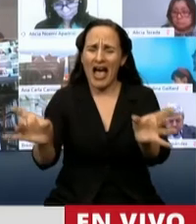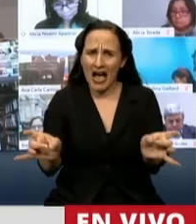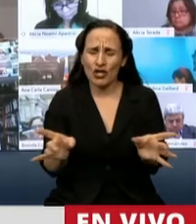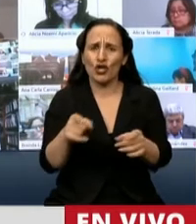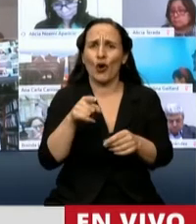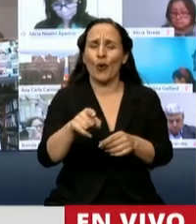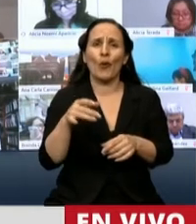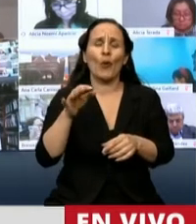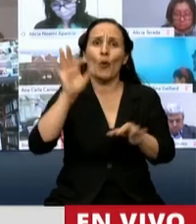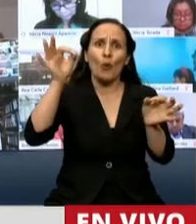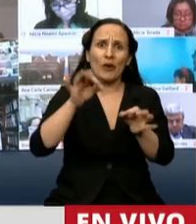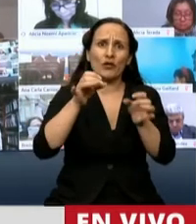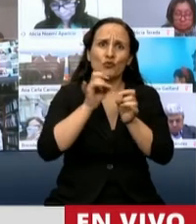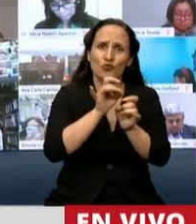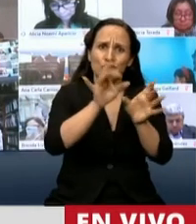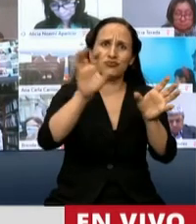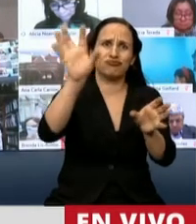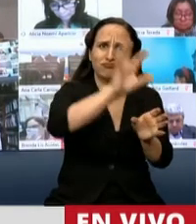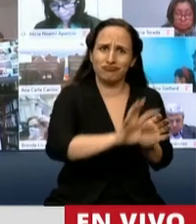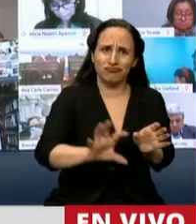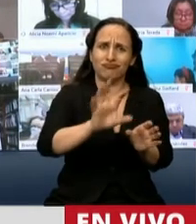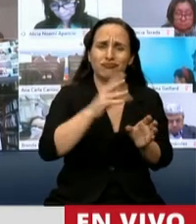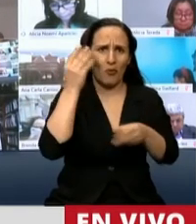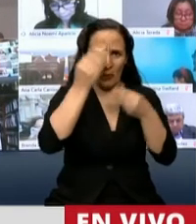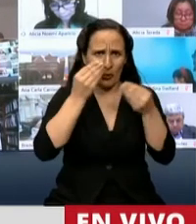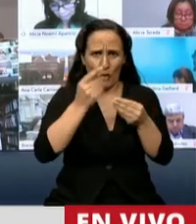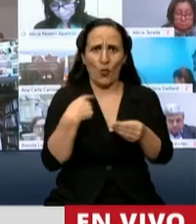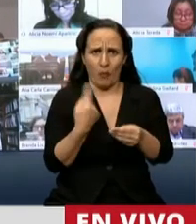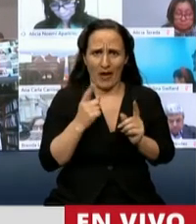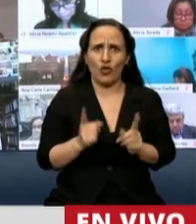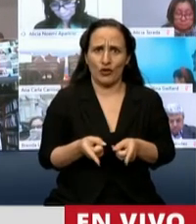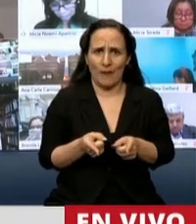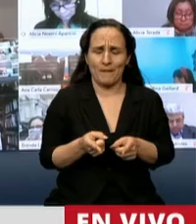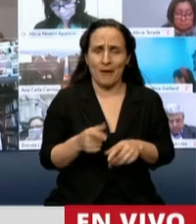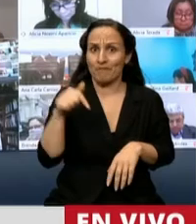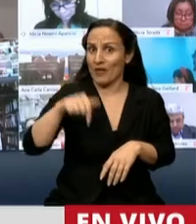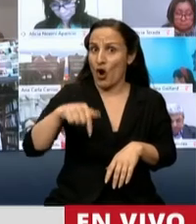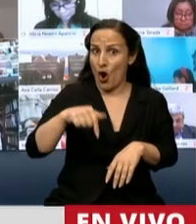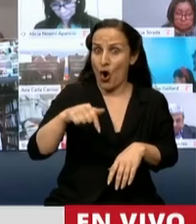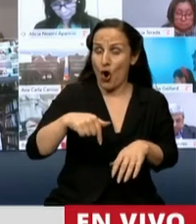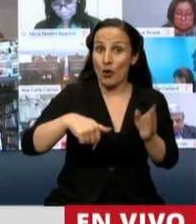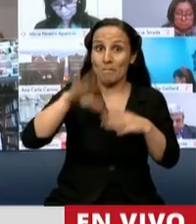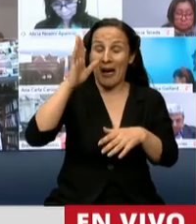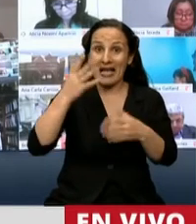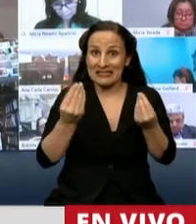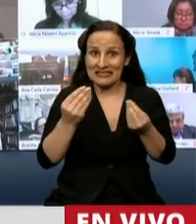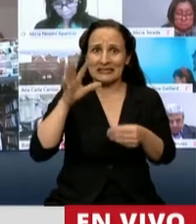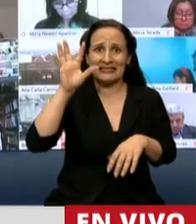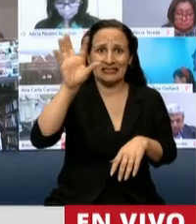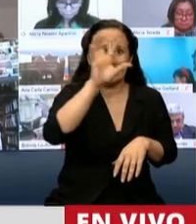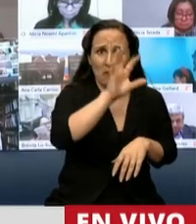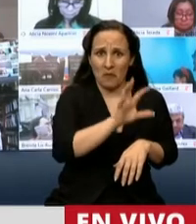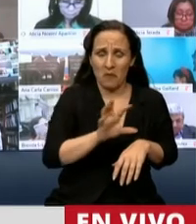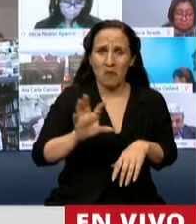y la propagación del virus hacia el interior. Hoy somos justamente aquellos que vivimos en el interior